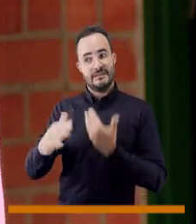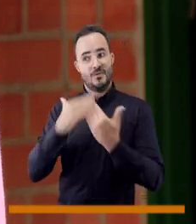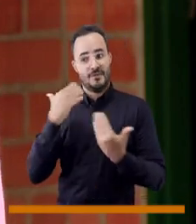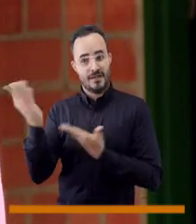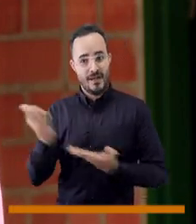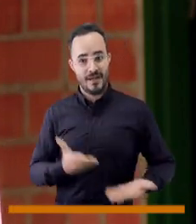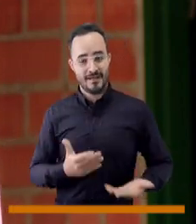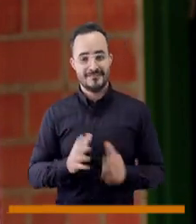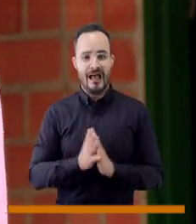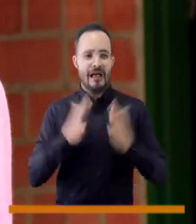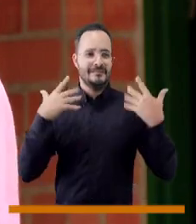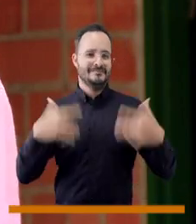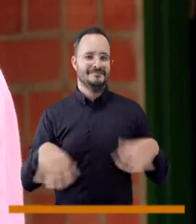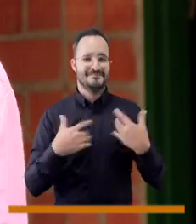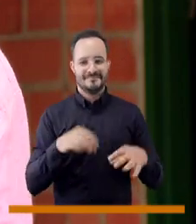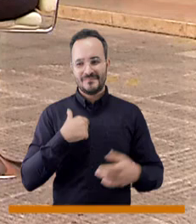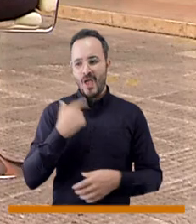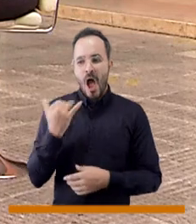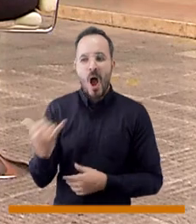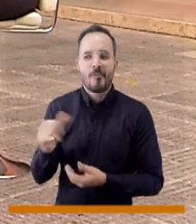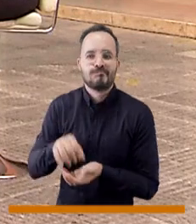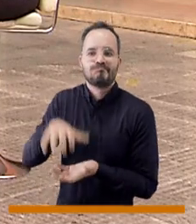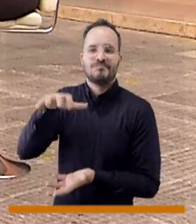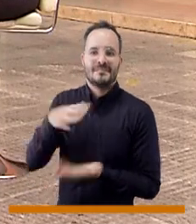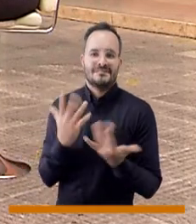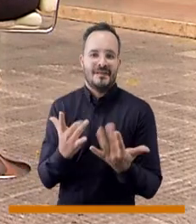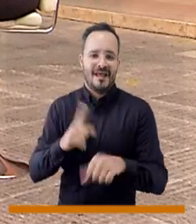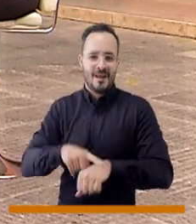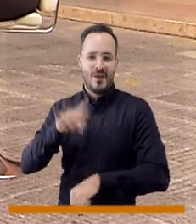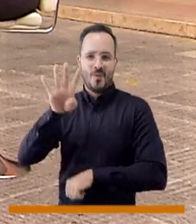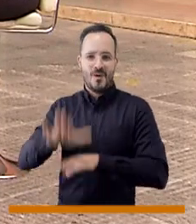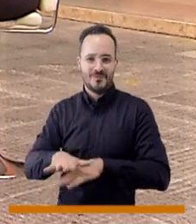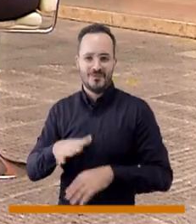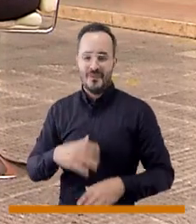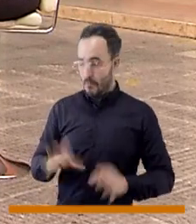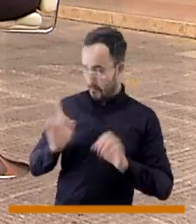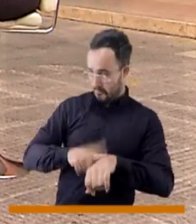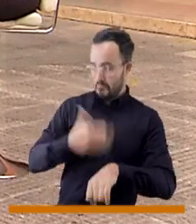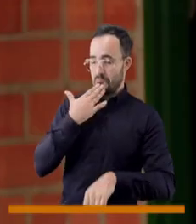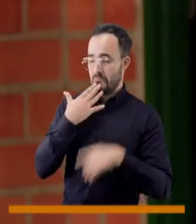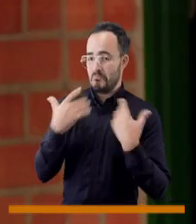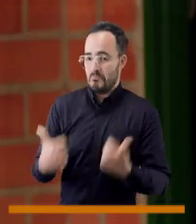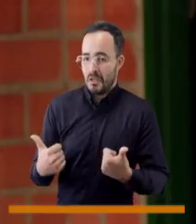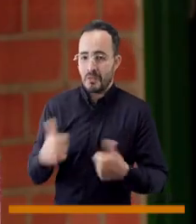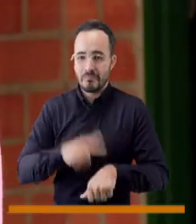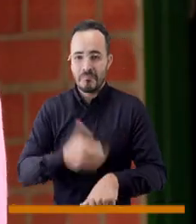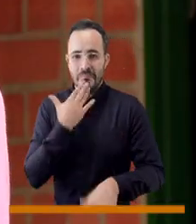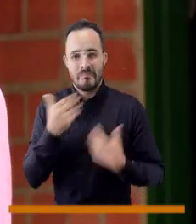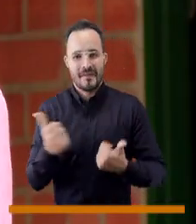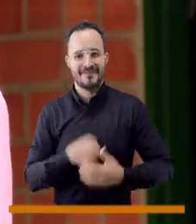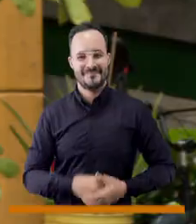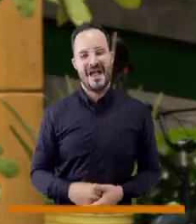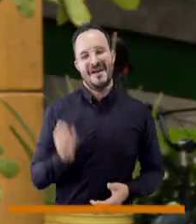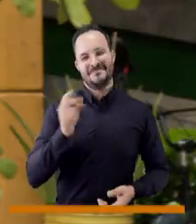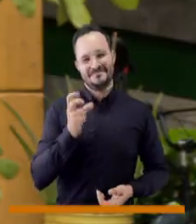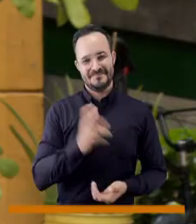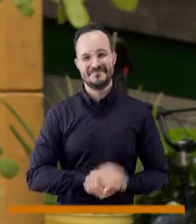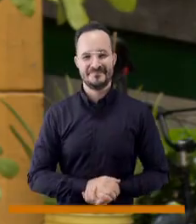nosotros. Ay, sí, como no nos trajo parvita. No, es que apenas la producción sale a las 4, entonces... Ah, no,